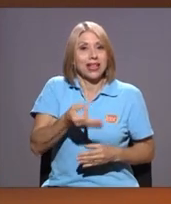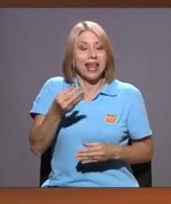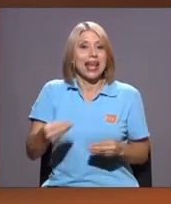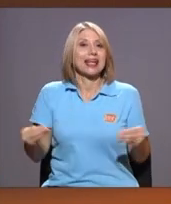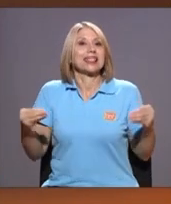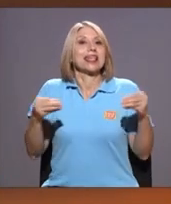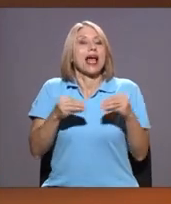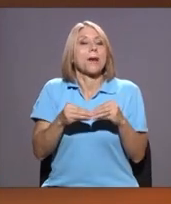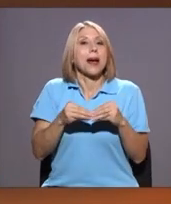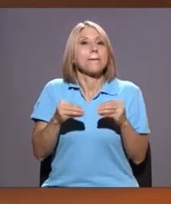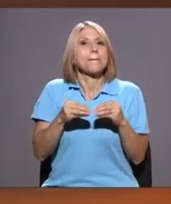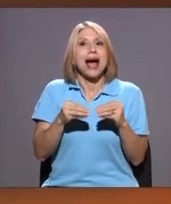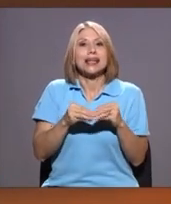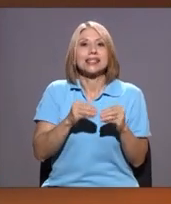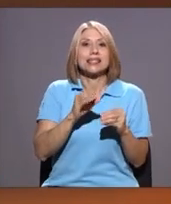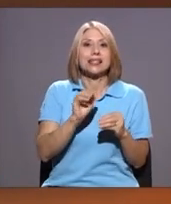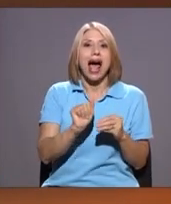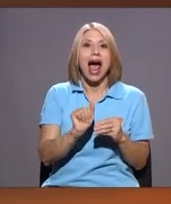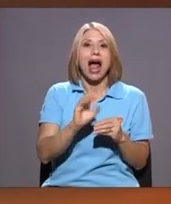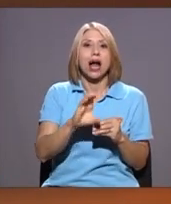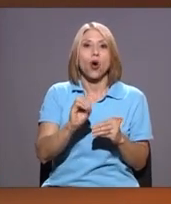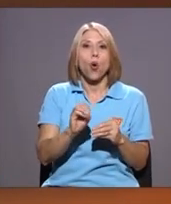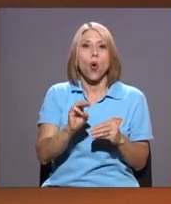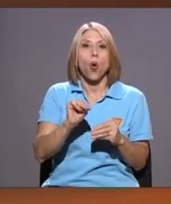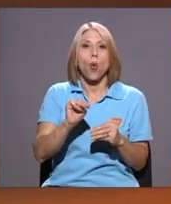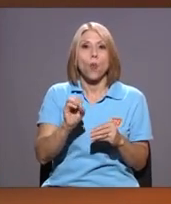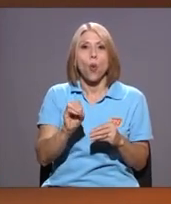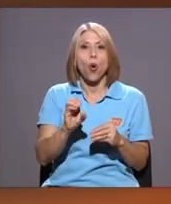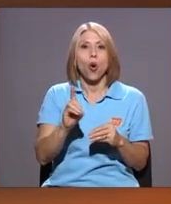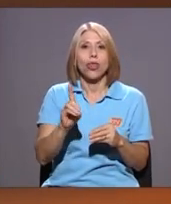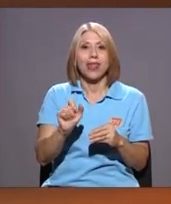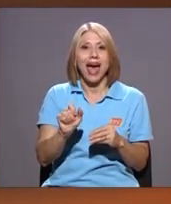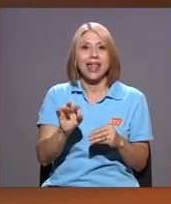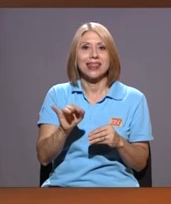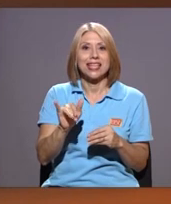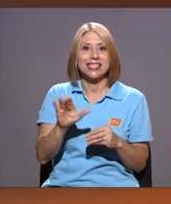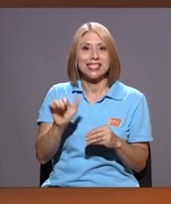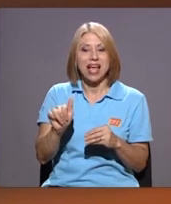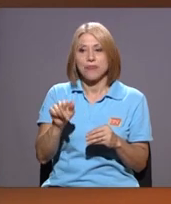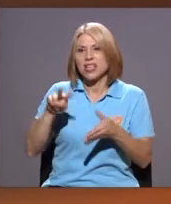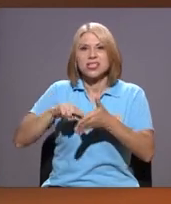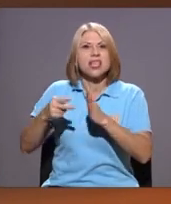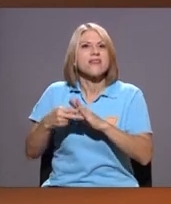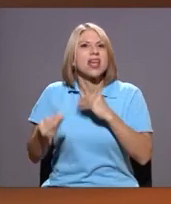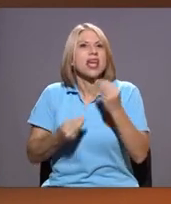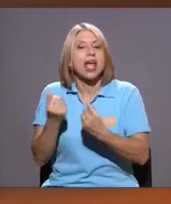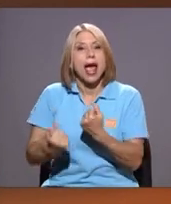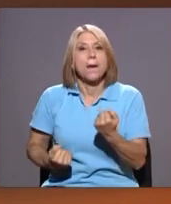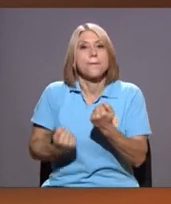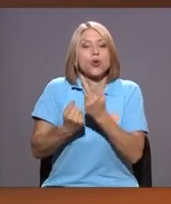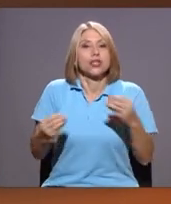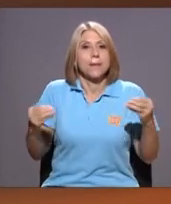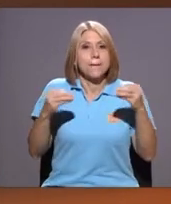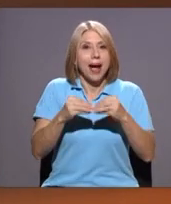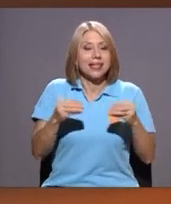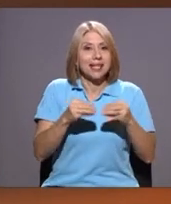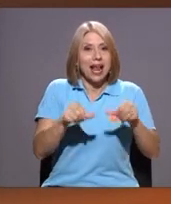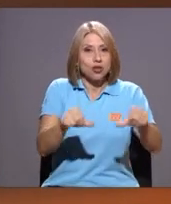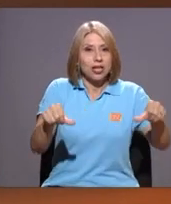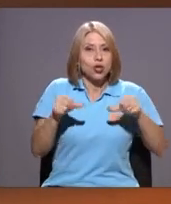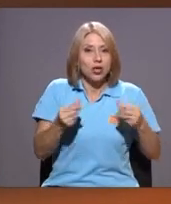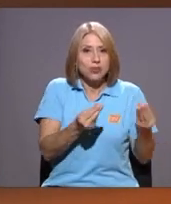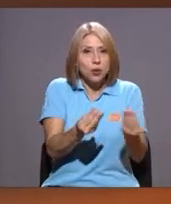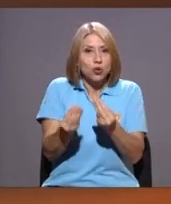acomodaticia esto quiere decir que apoye más a los sectores productivos aflojando inyectando más liquidez